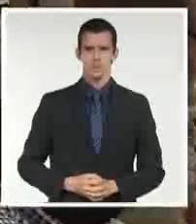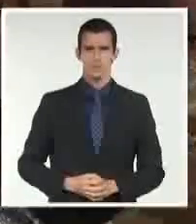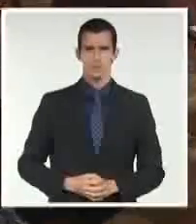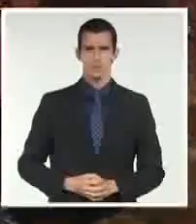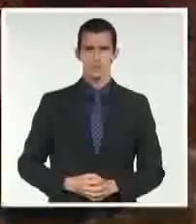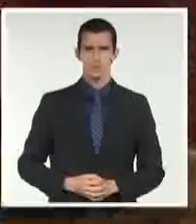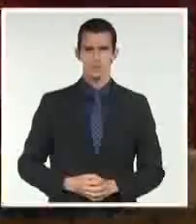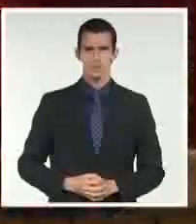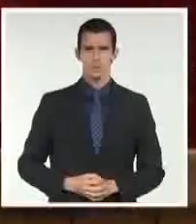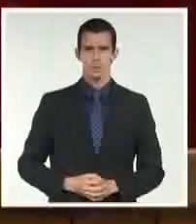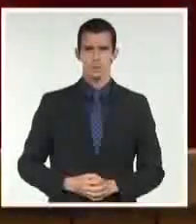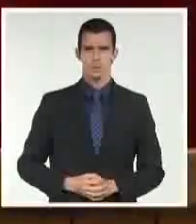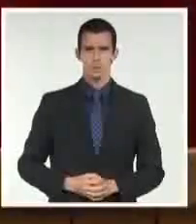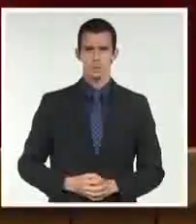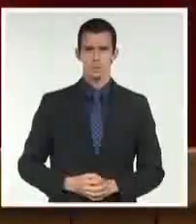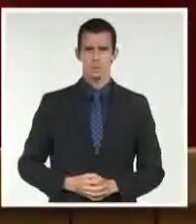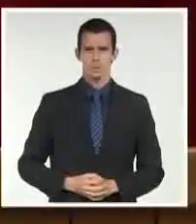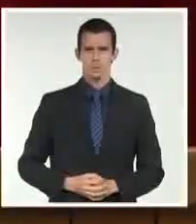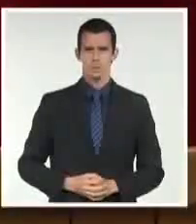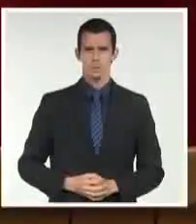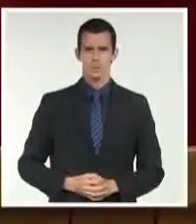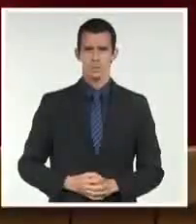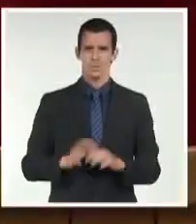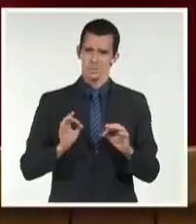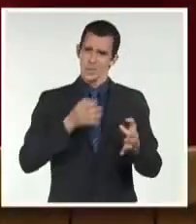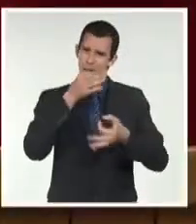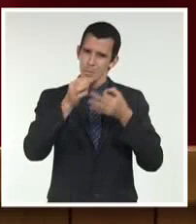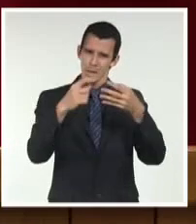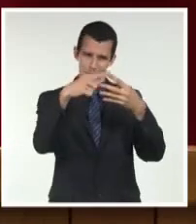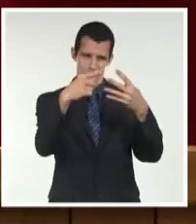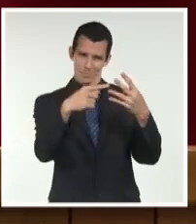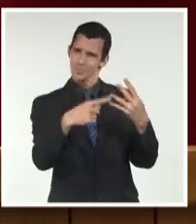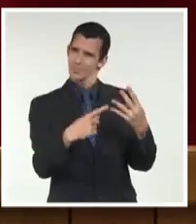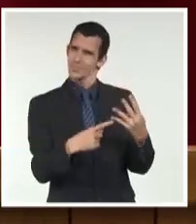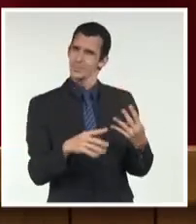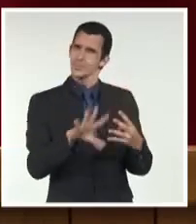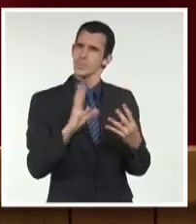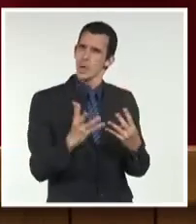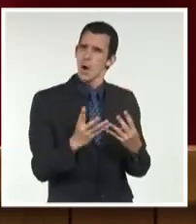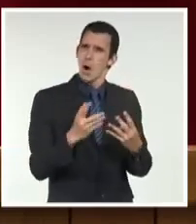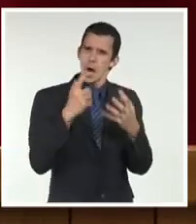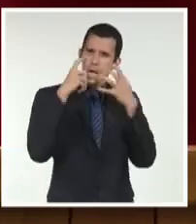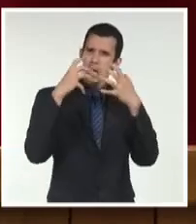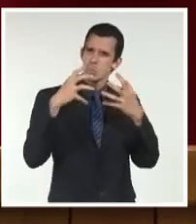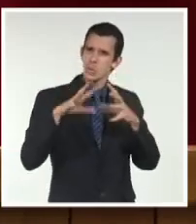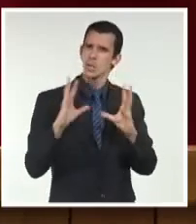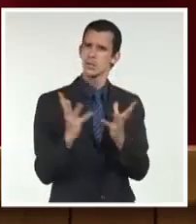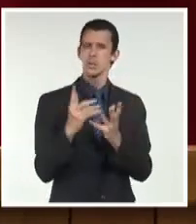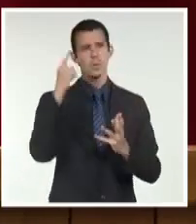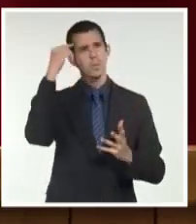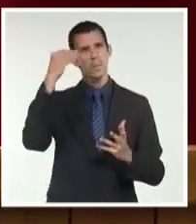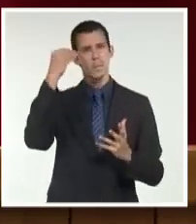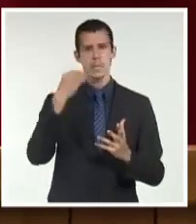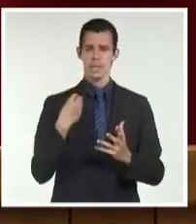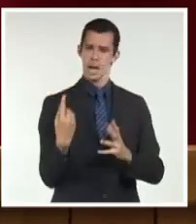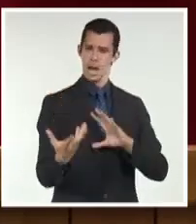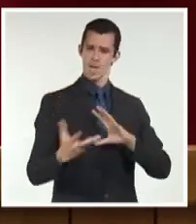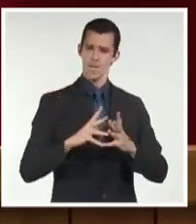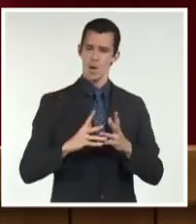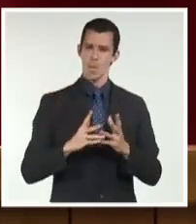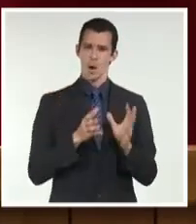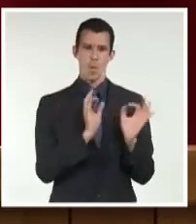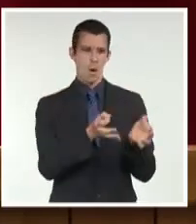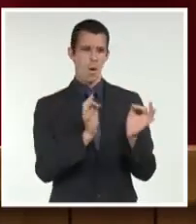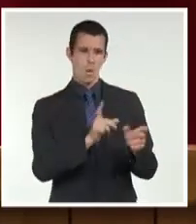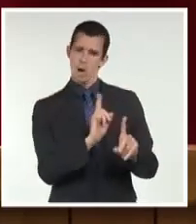Por todas estas razones, que en el camino de su elaboración nos enseñaron a mirarnos y conocernos mejor a nosotros